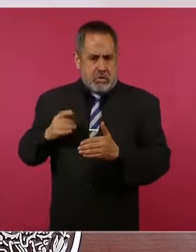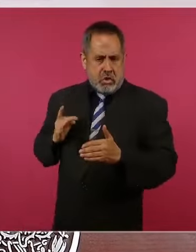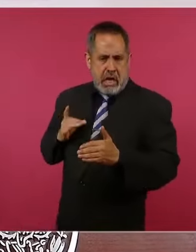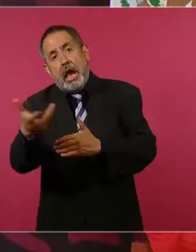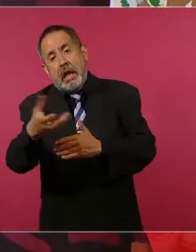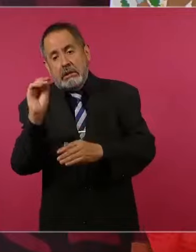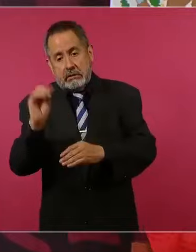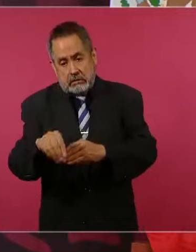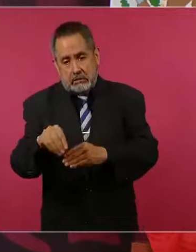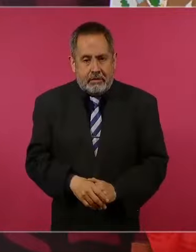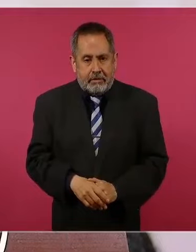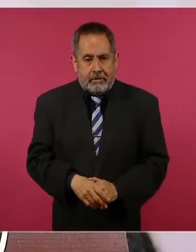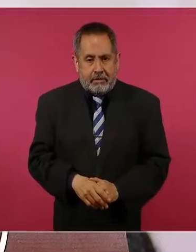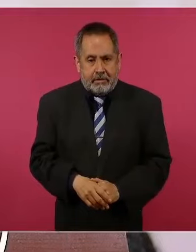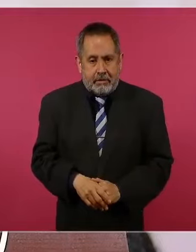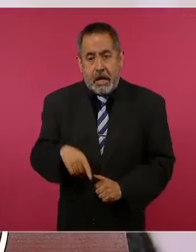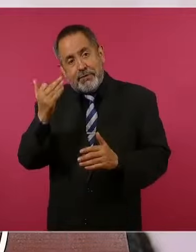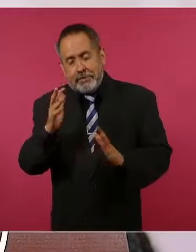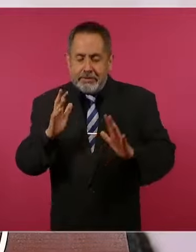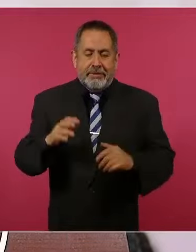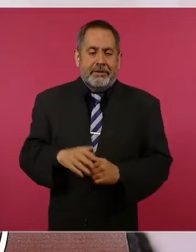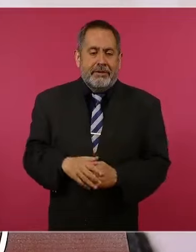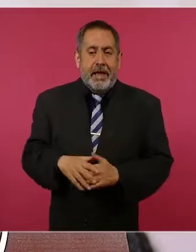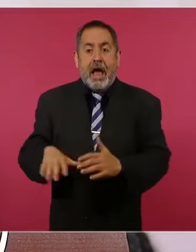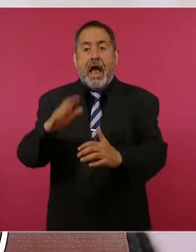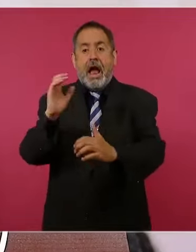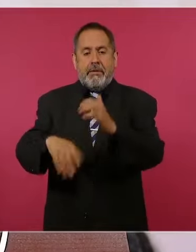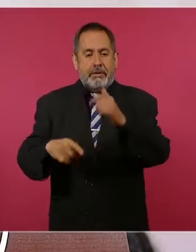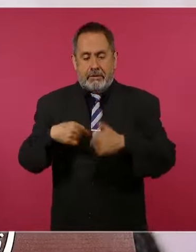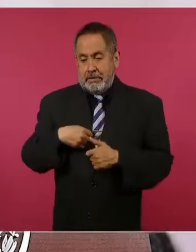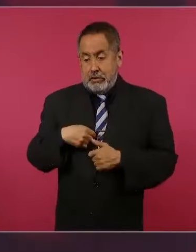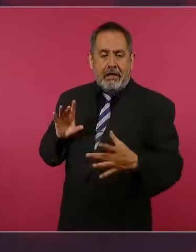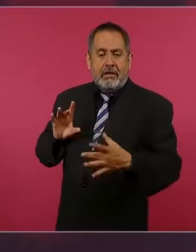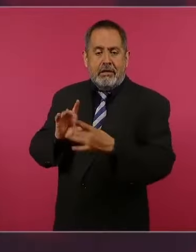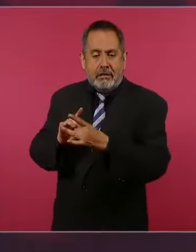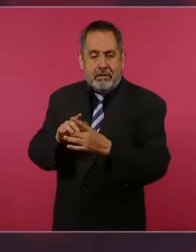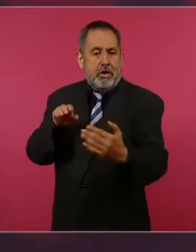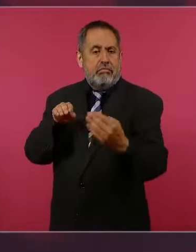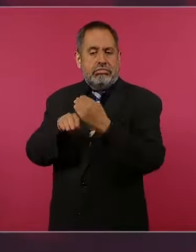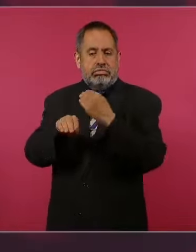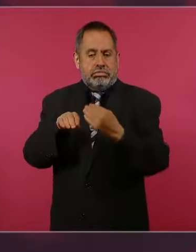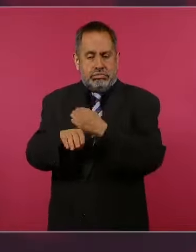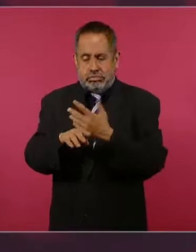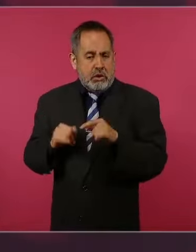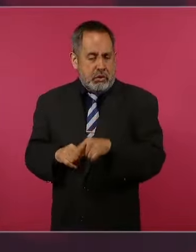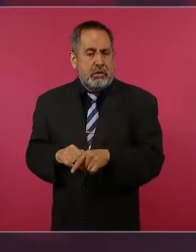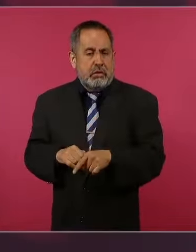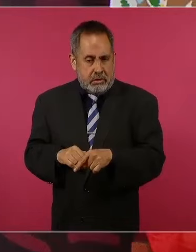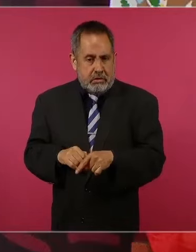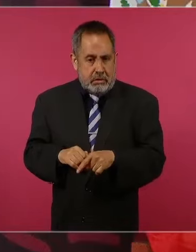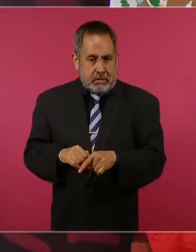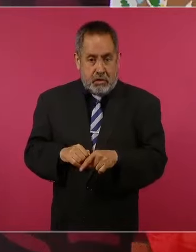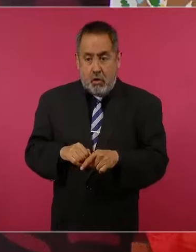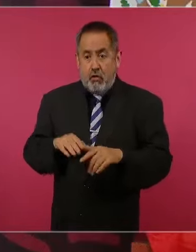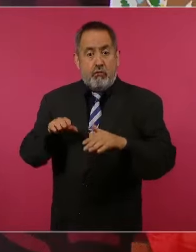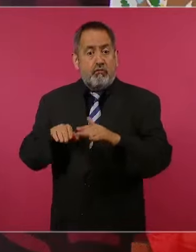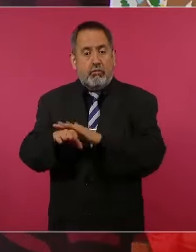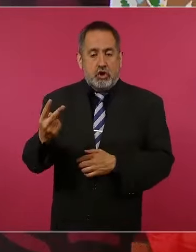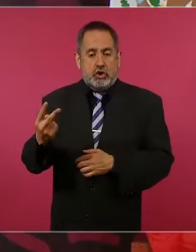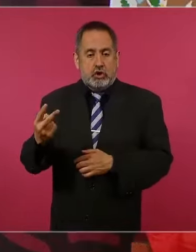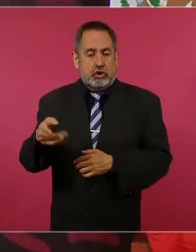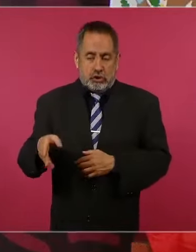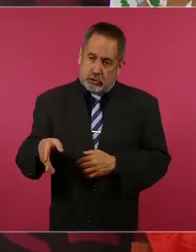lo mismo. Y ellos todavía no terminan, pero ya va a ser un avance. Vamos a inaugurar ya ese paso, Otay